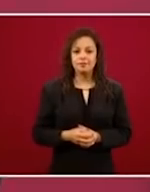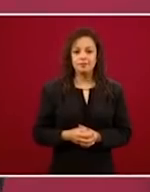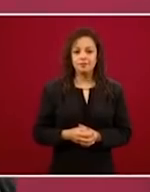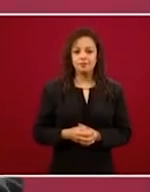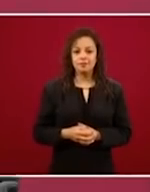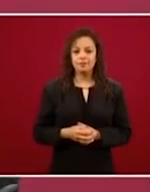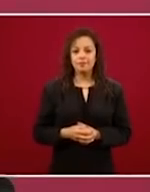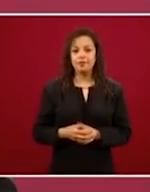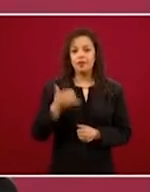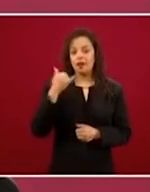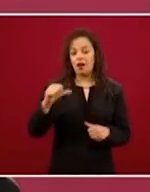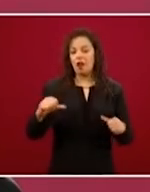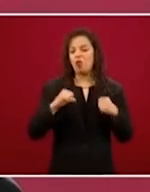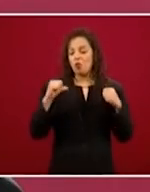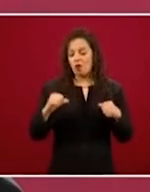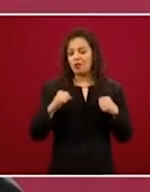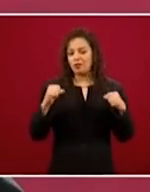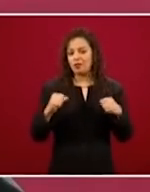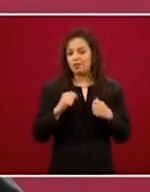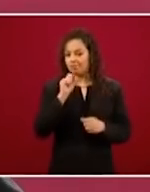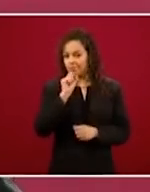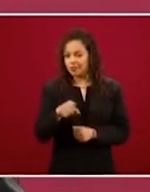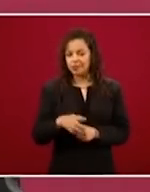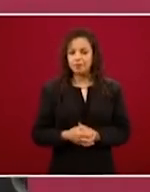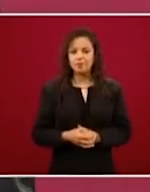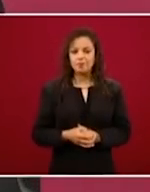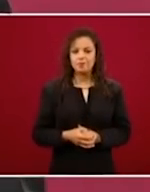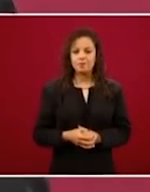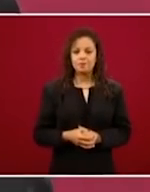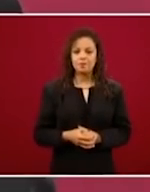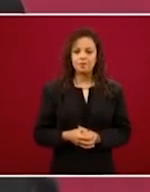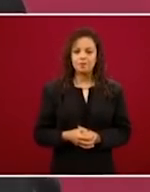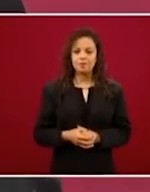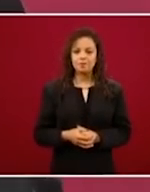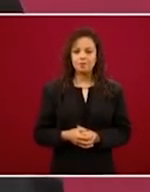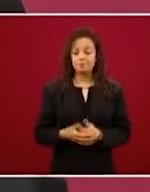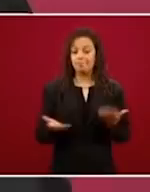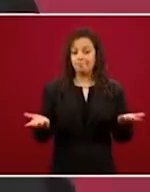y para adolescentes o sea